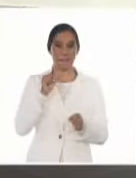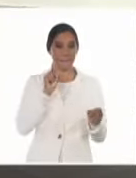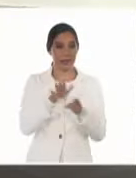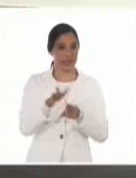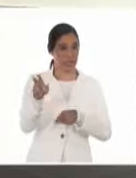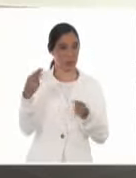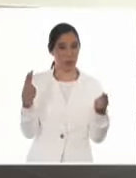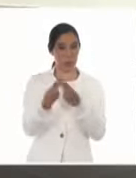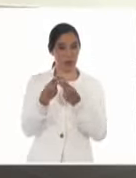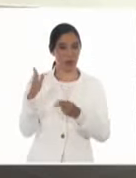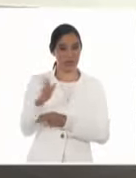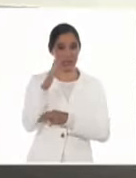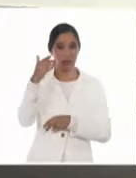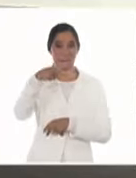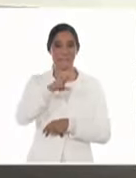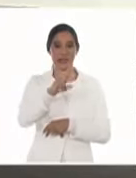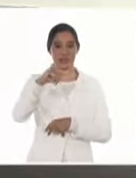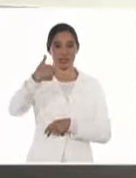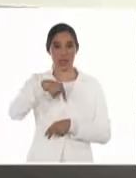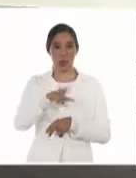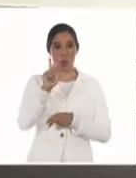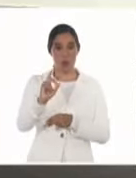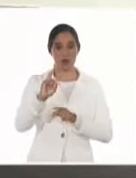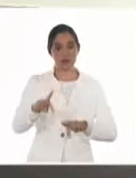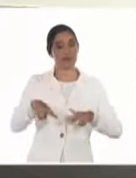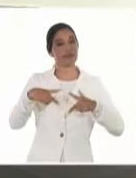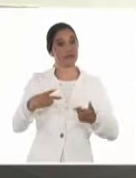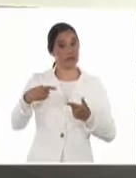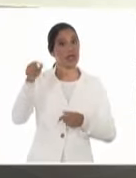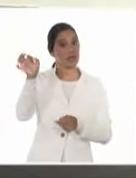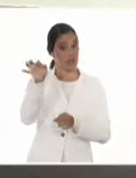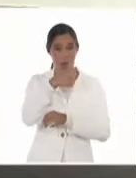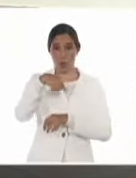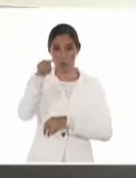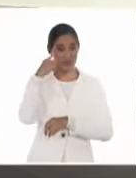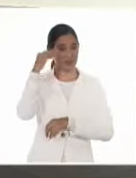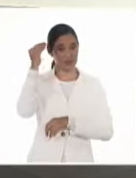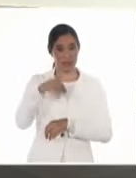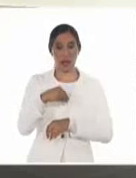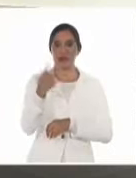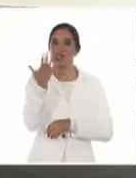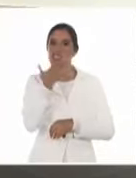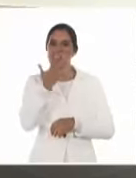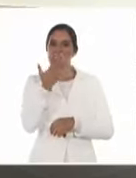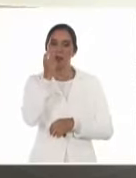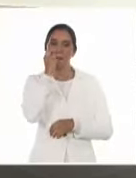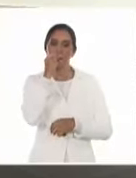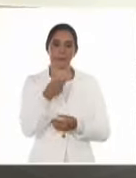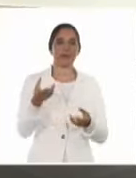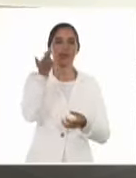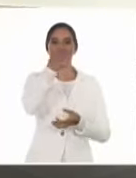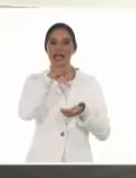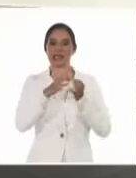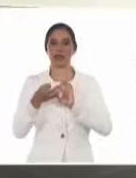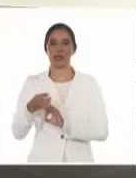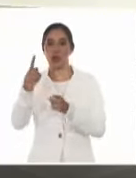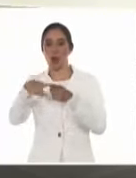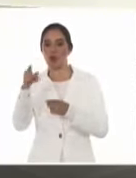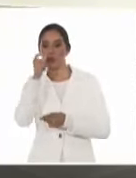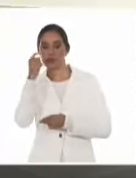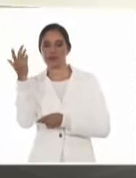Estadio 26 de Julio de Artemisa. Reiteramos que están anunciados Leonel Gutiérrez por los Cazadores de Artemisa y Giovanni Higuera por